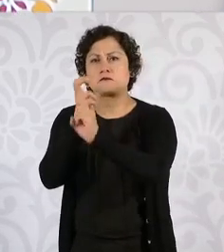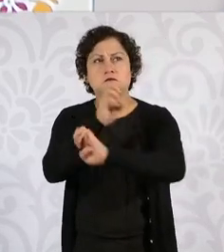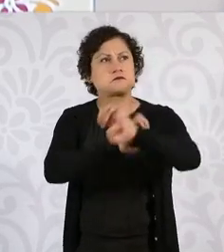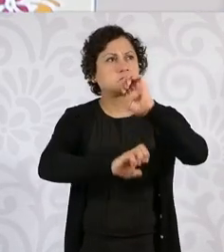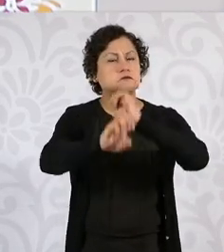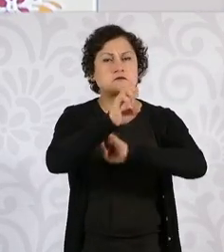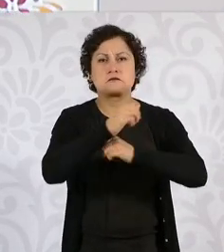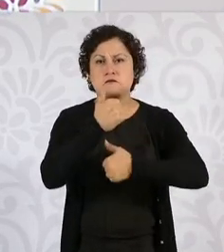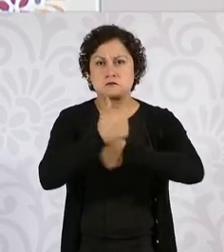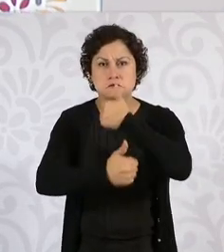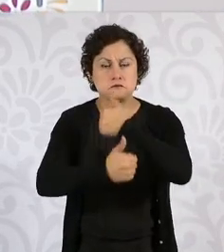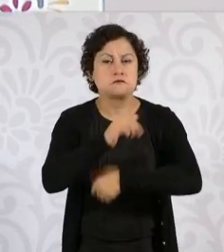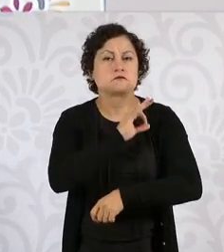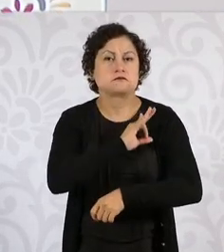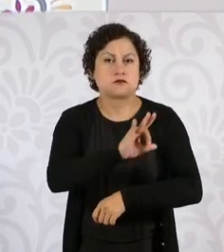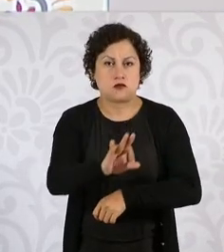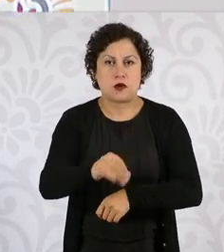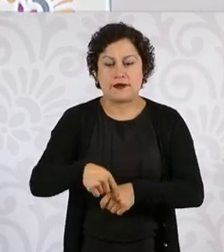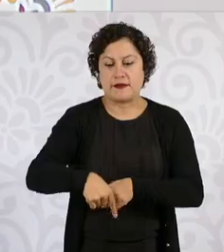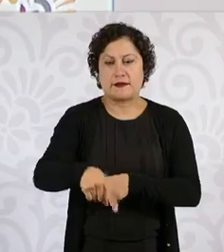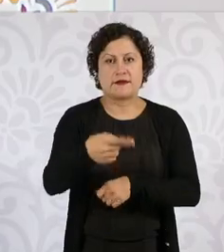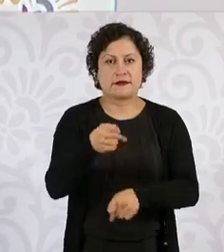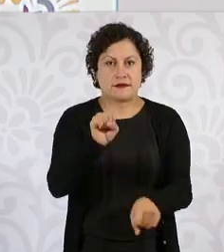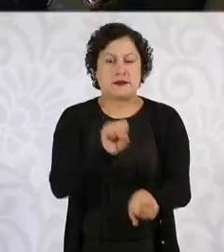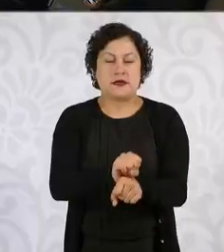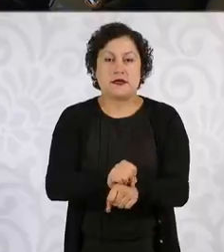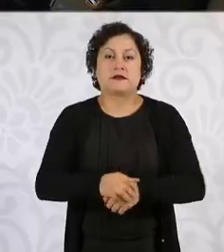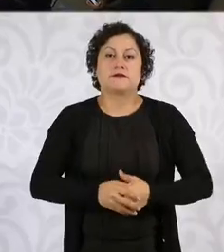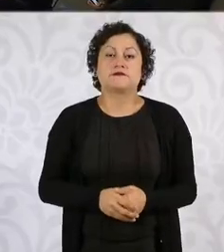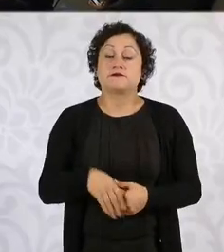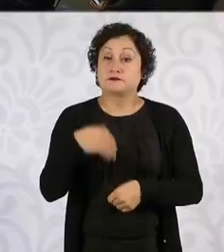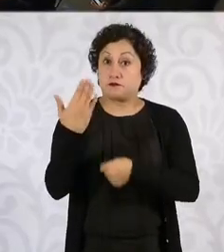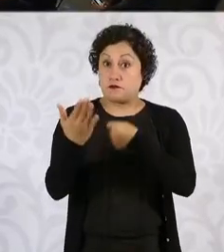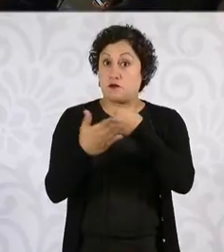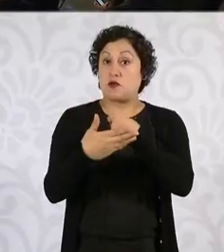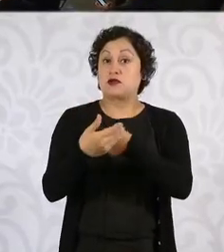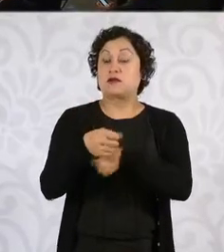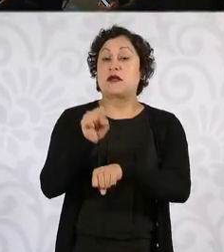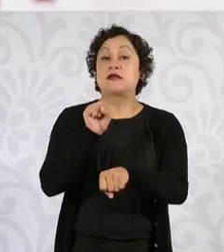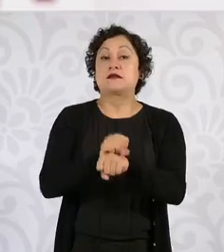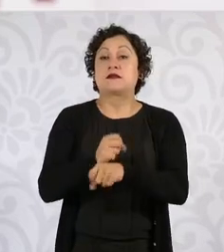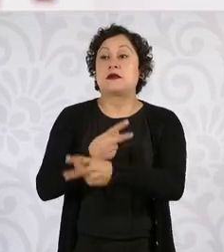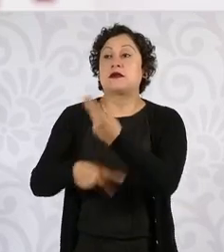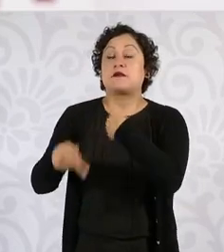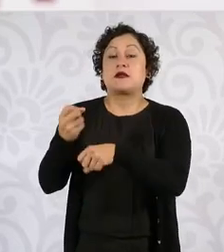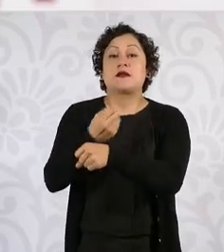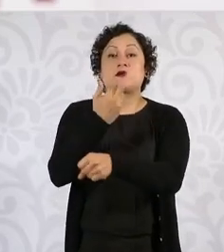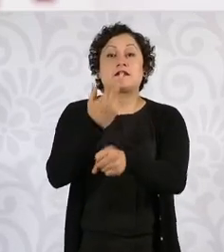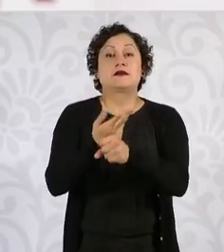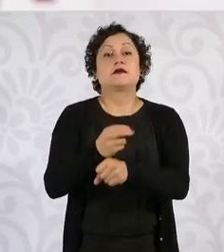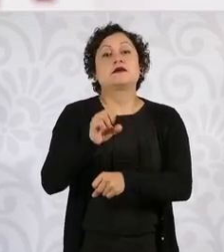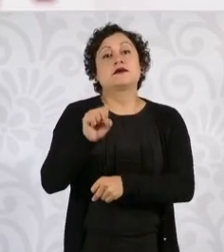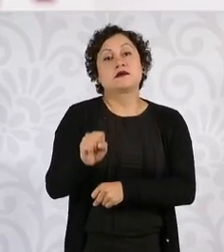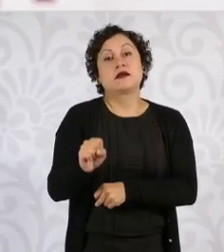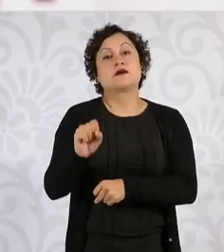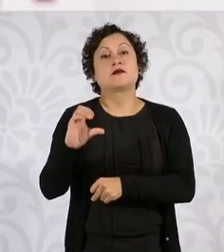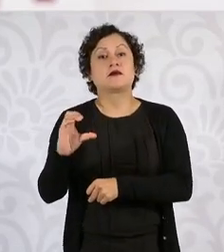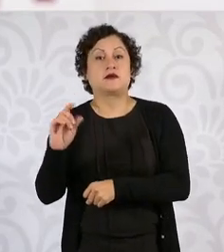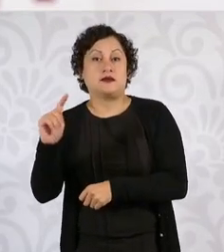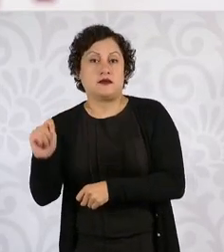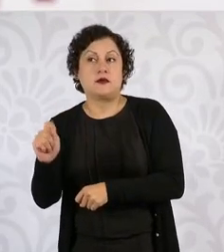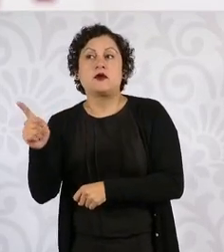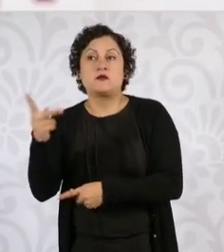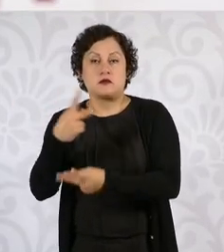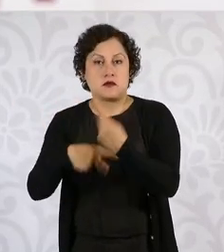programa y la próxima semana les vamos a platicar con el secretario de Infraestructura, Comunicaciones y Transportes cómo vamos a hacer,